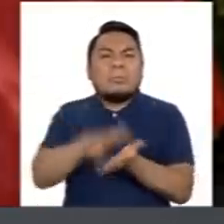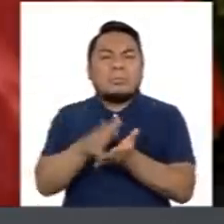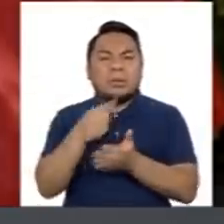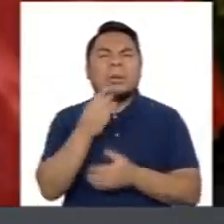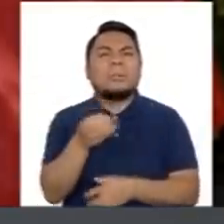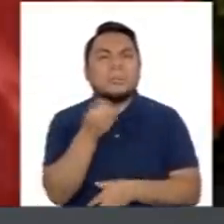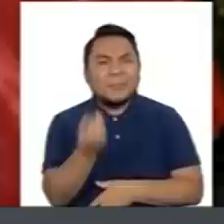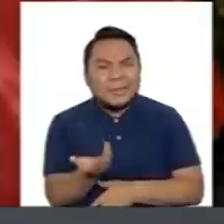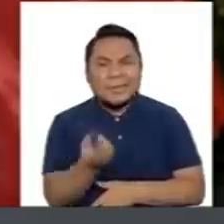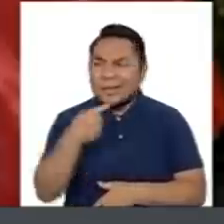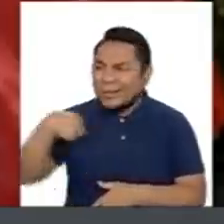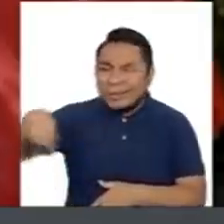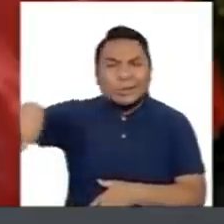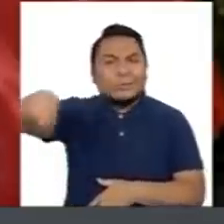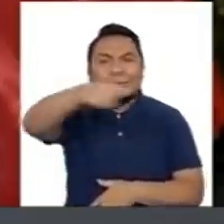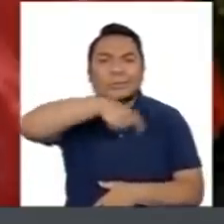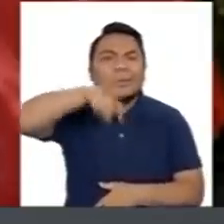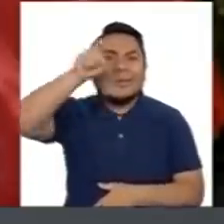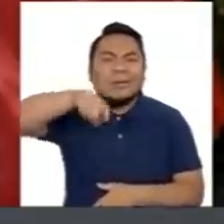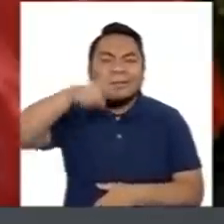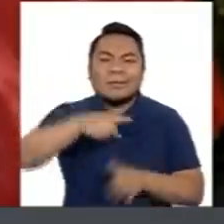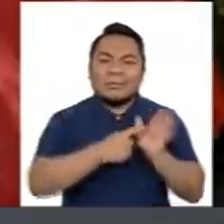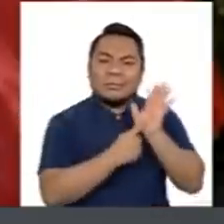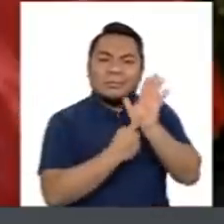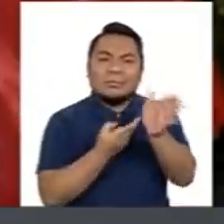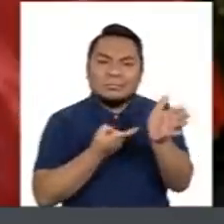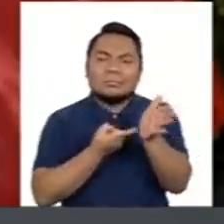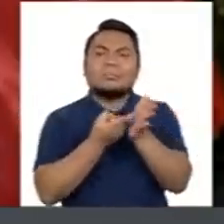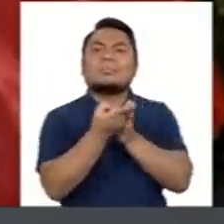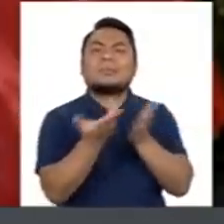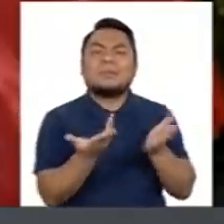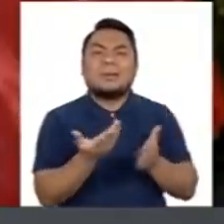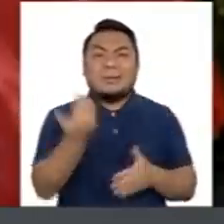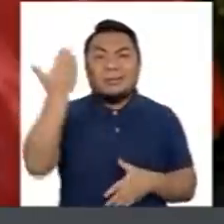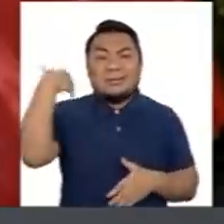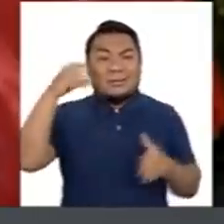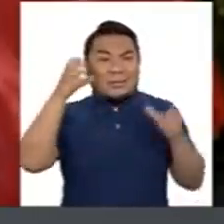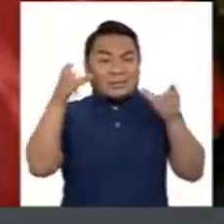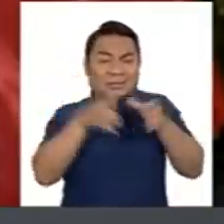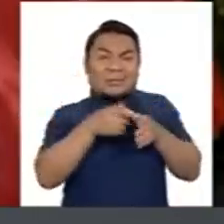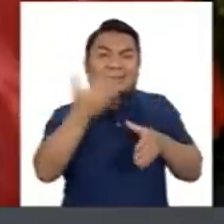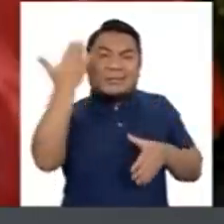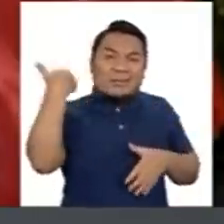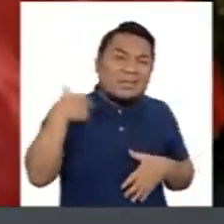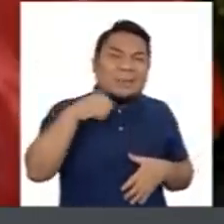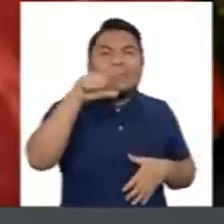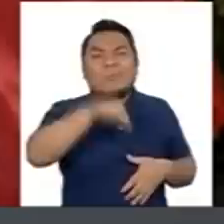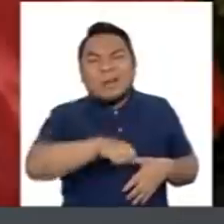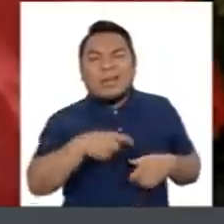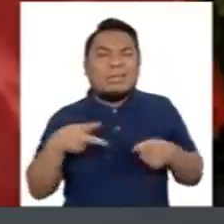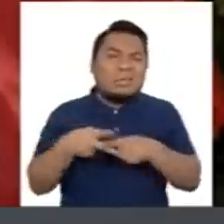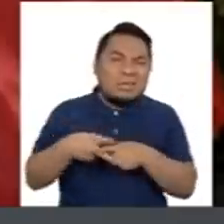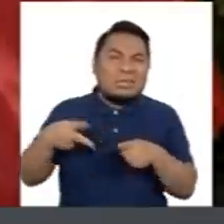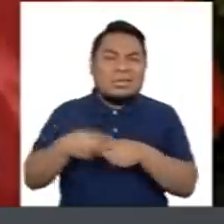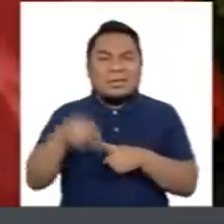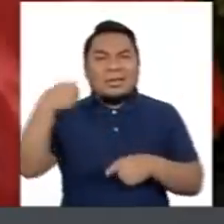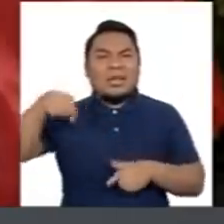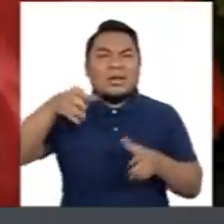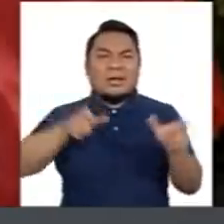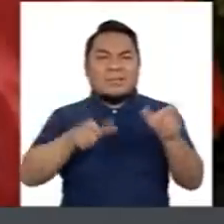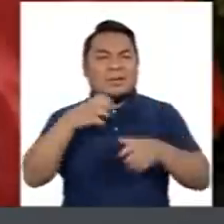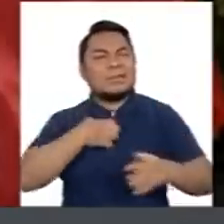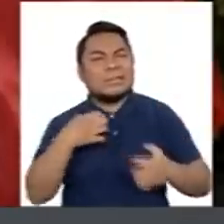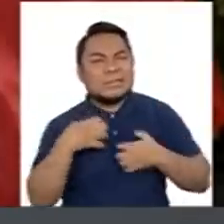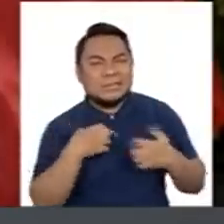un Estado que no ha estado a la altura de lo que requiere la ciudadanía de